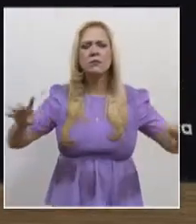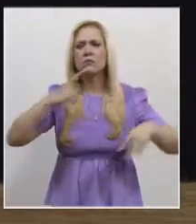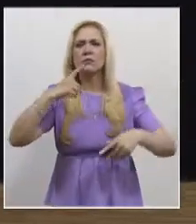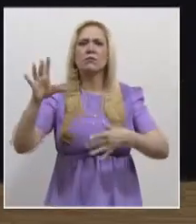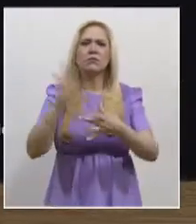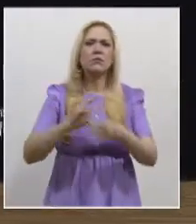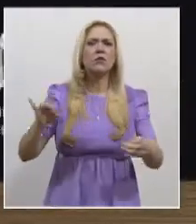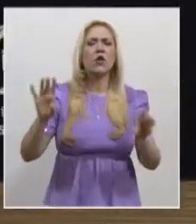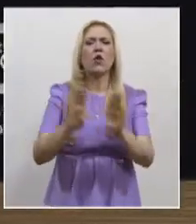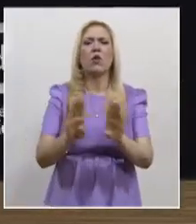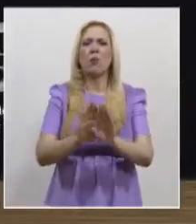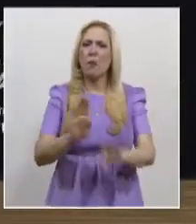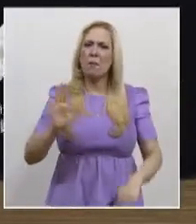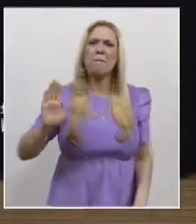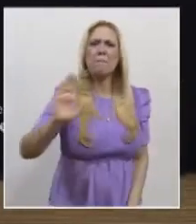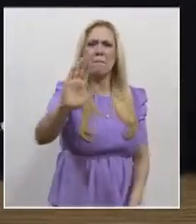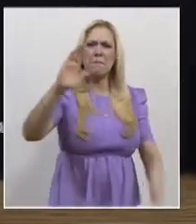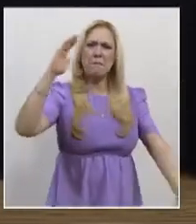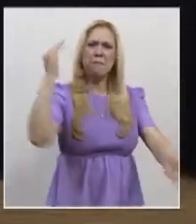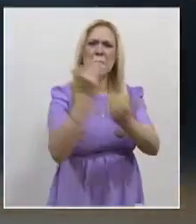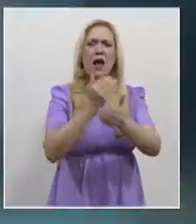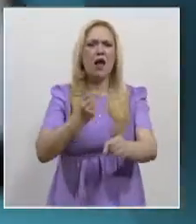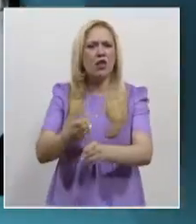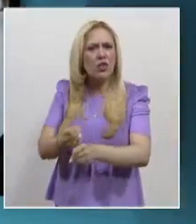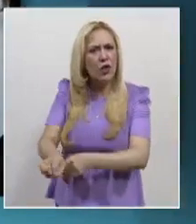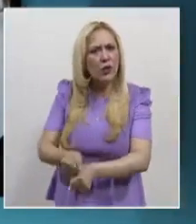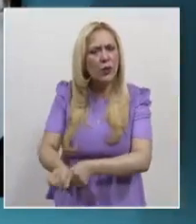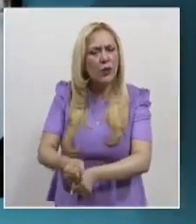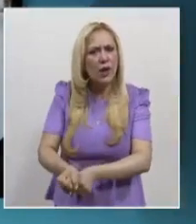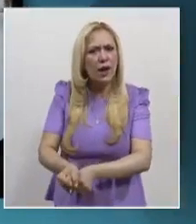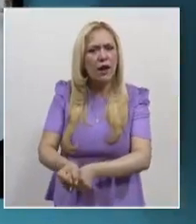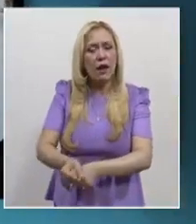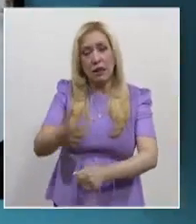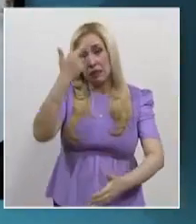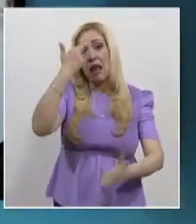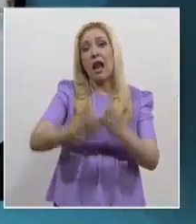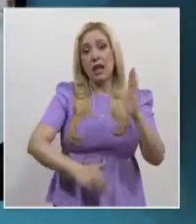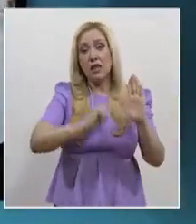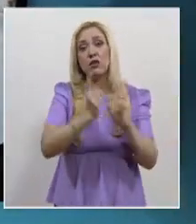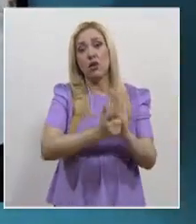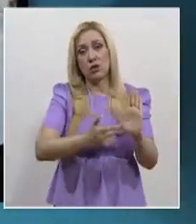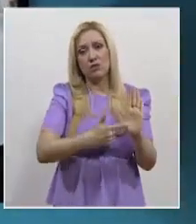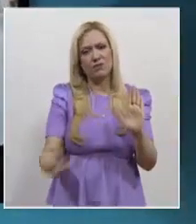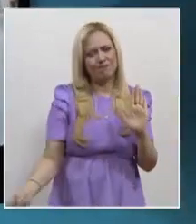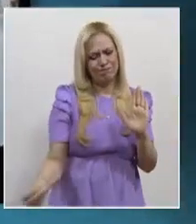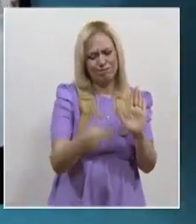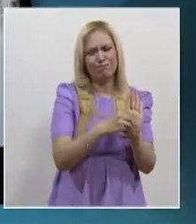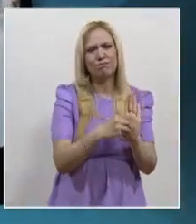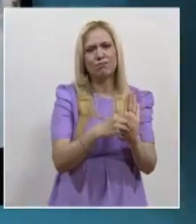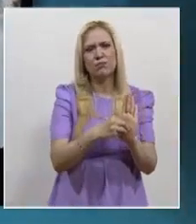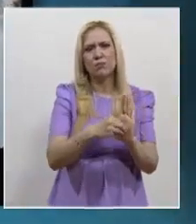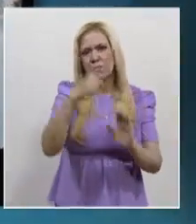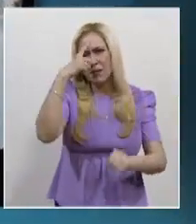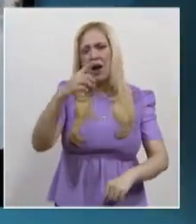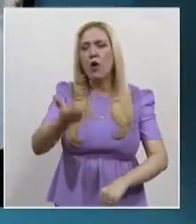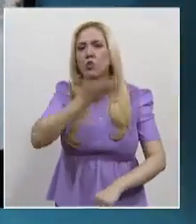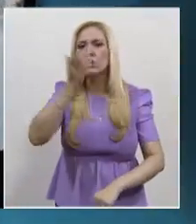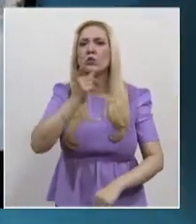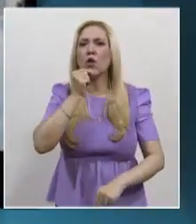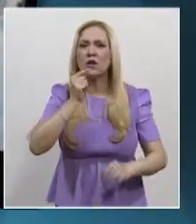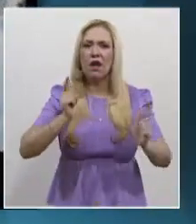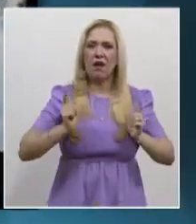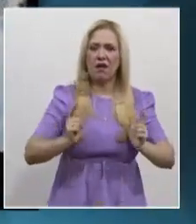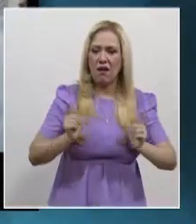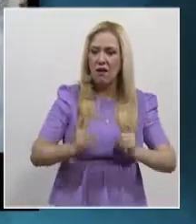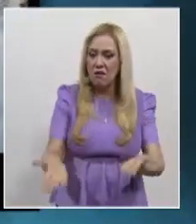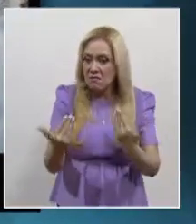realizarán para el combate a la tortura, tanto en su dimensión como delito, como también en su impacto en los procesos penales. También